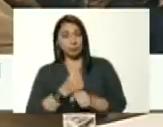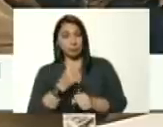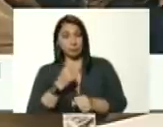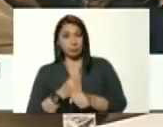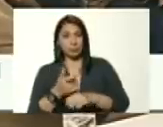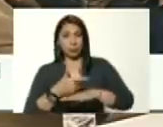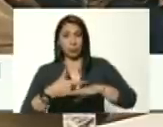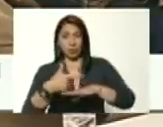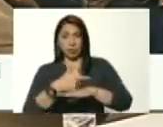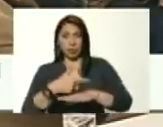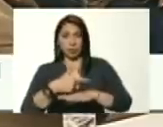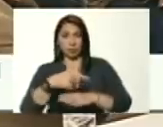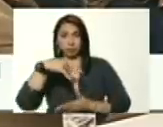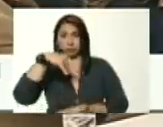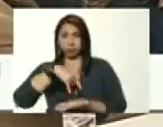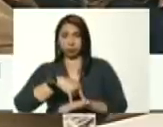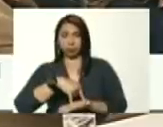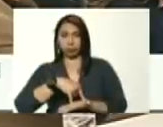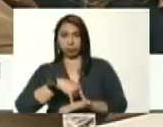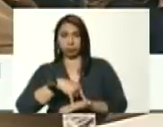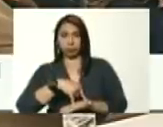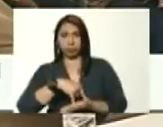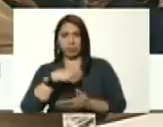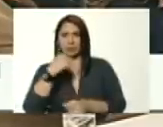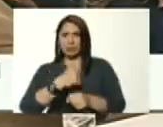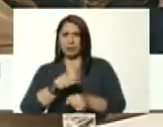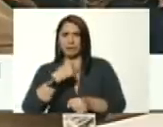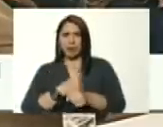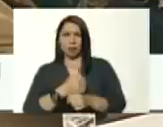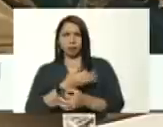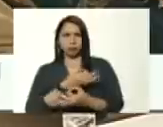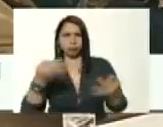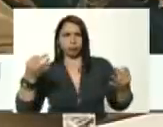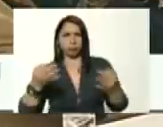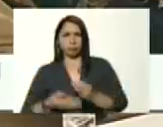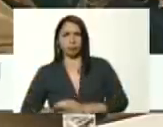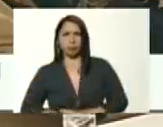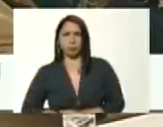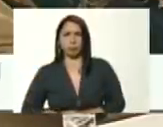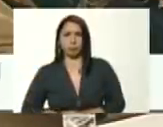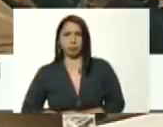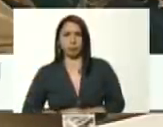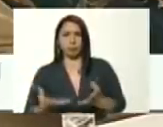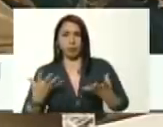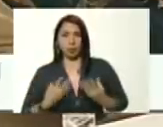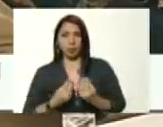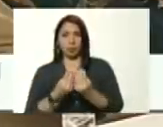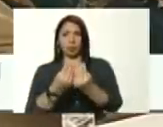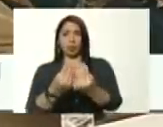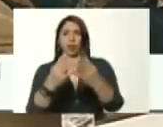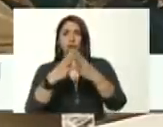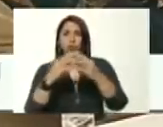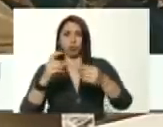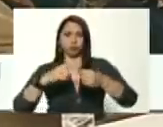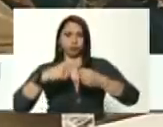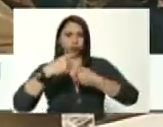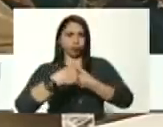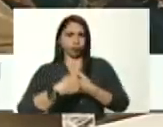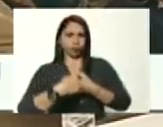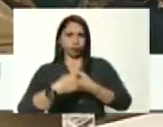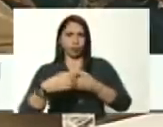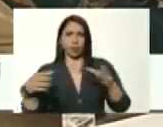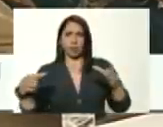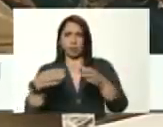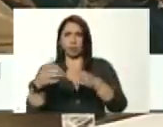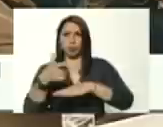acaba es una gestión acompañada por su tren ejecutivo el gol para ir y todo el equipo de